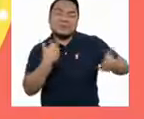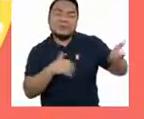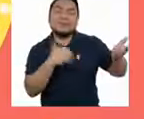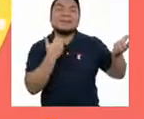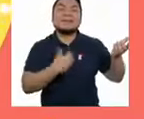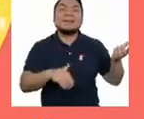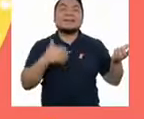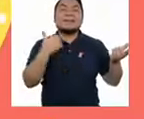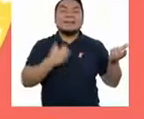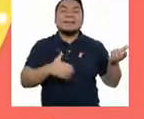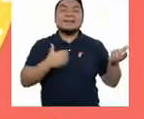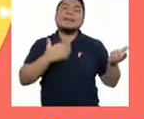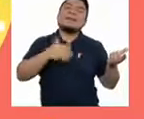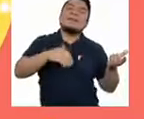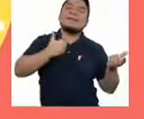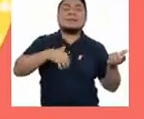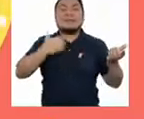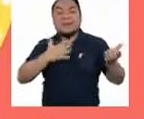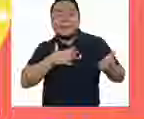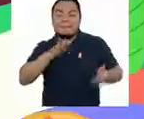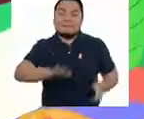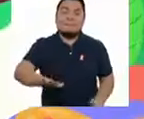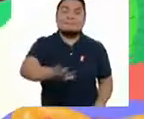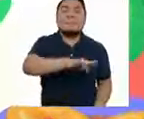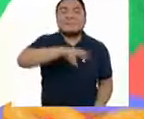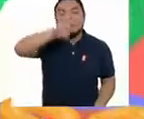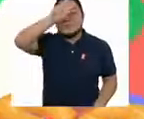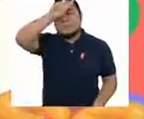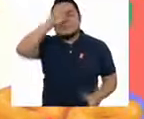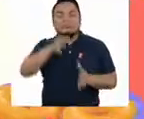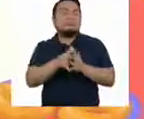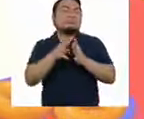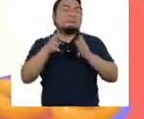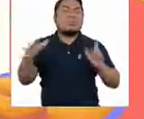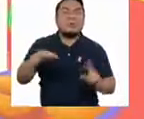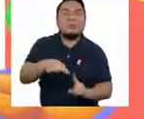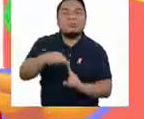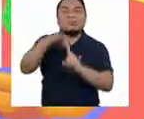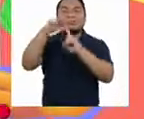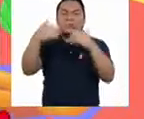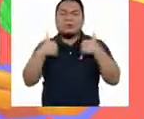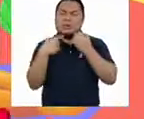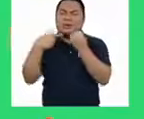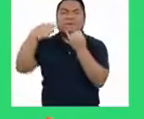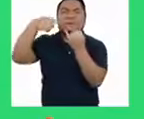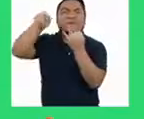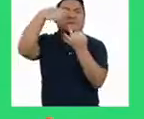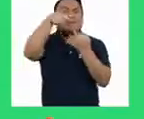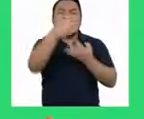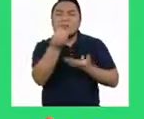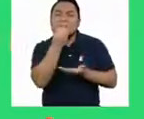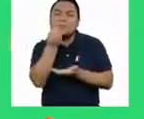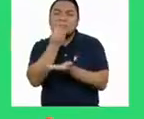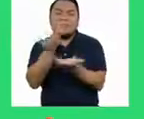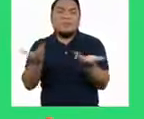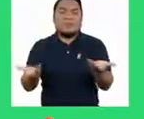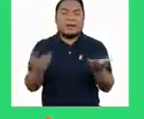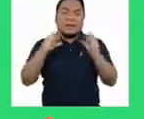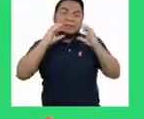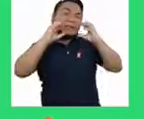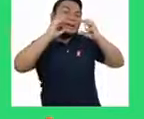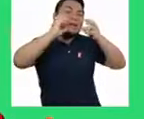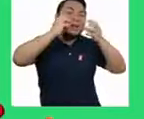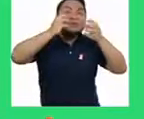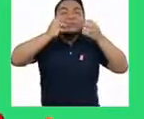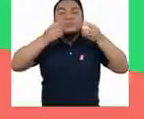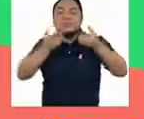país. Mi país es muy especial, tenemos muchos sabores. Desde maíces